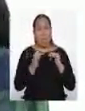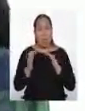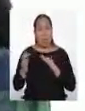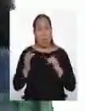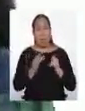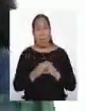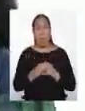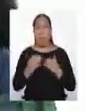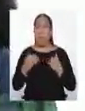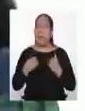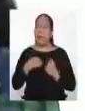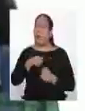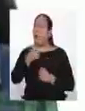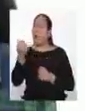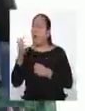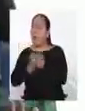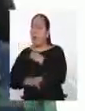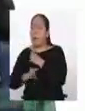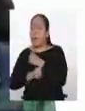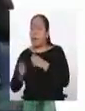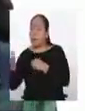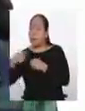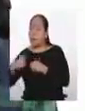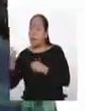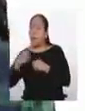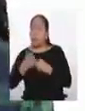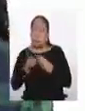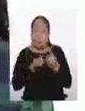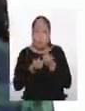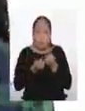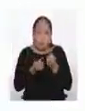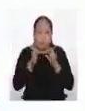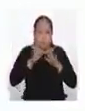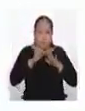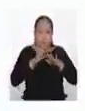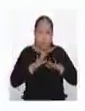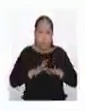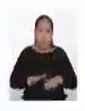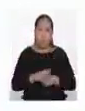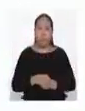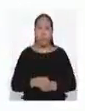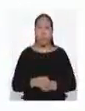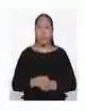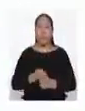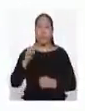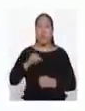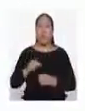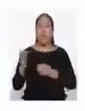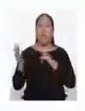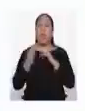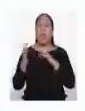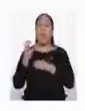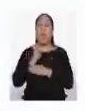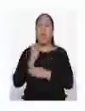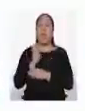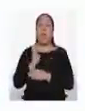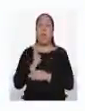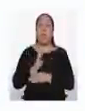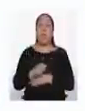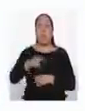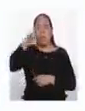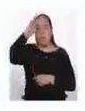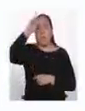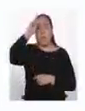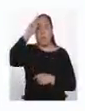que mediar otros países para que las tensiones se detuvieran. Durante la guerra con el Ecuador, el Perú tuvo